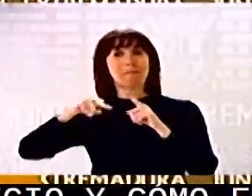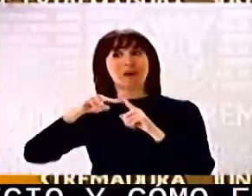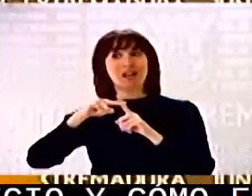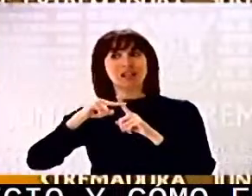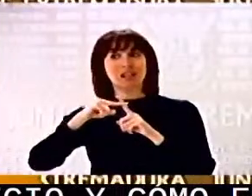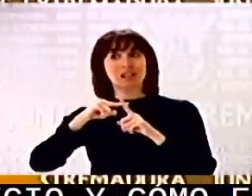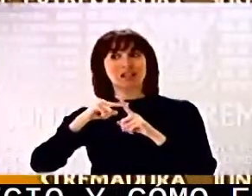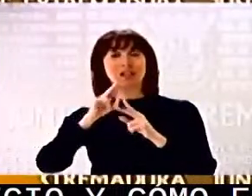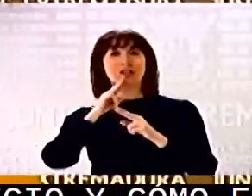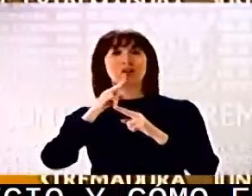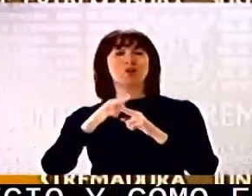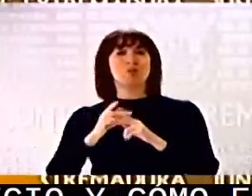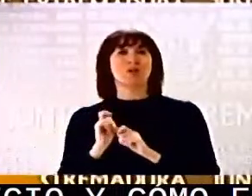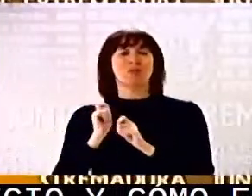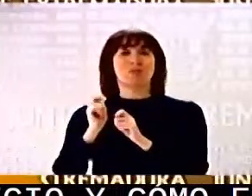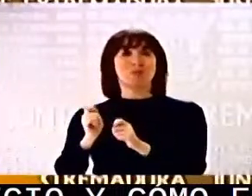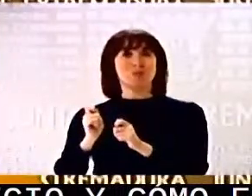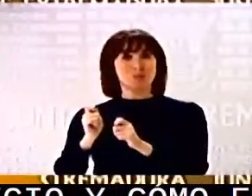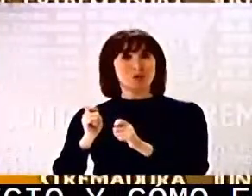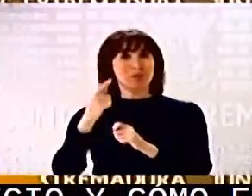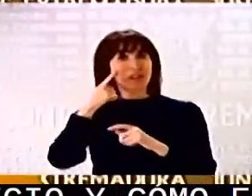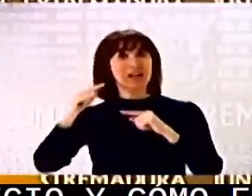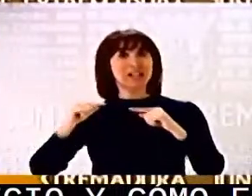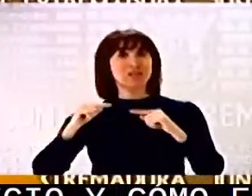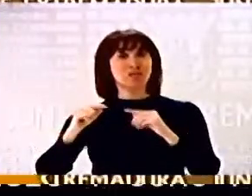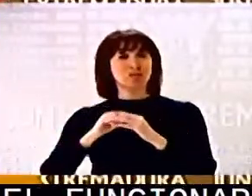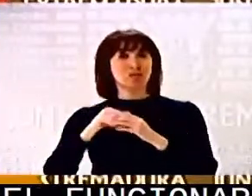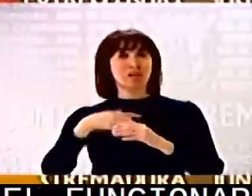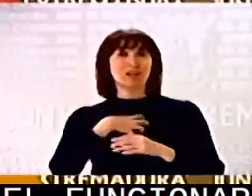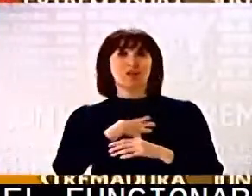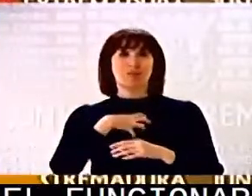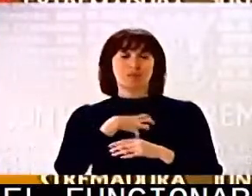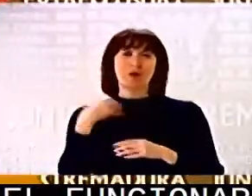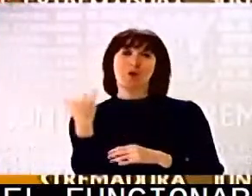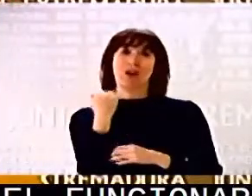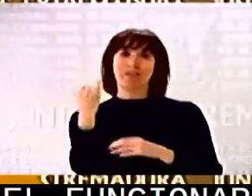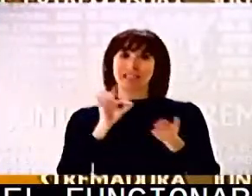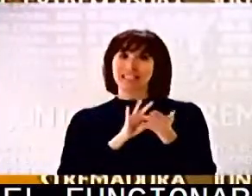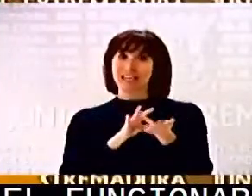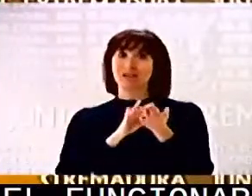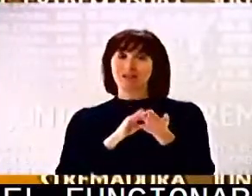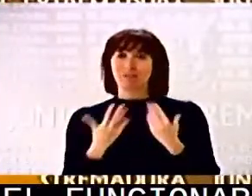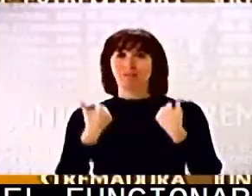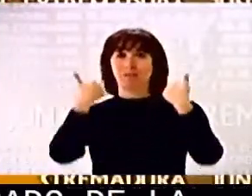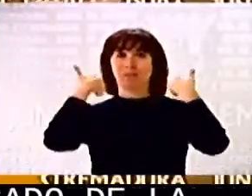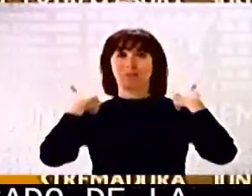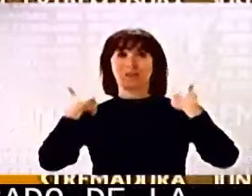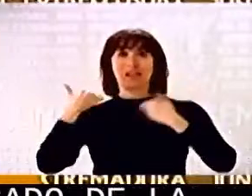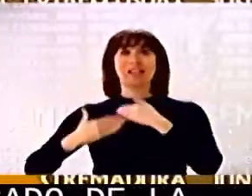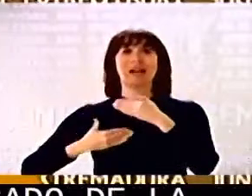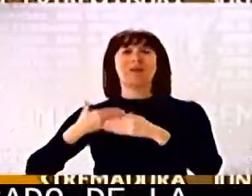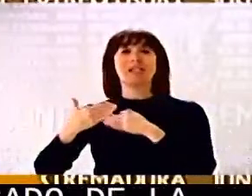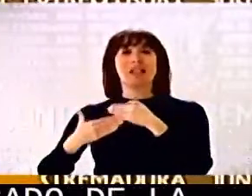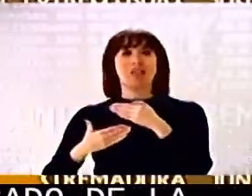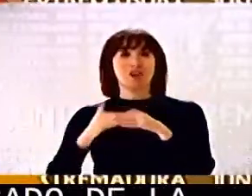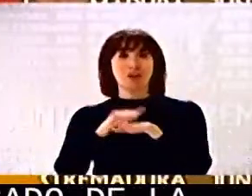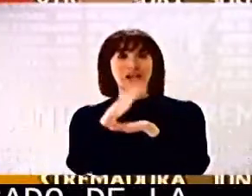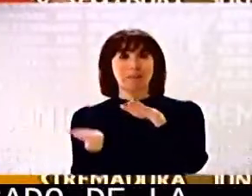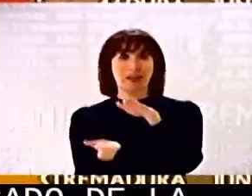del instructor, que es el funcionario, en concreto un jefe de servicio, encargado de la tramitación de este